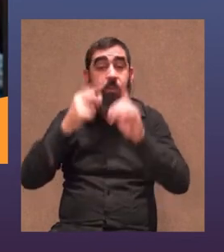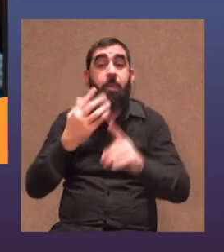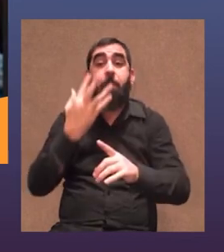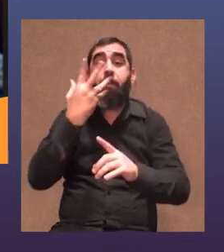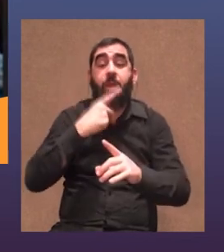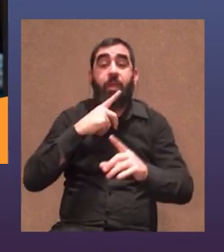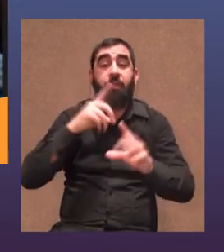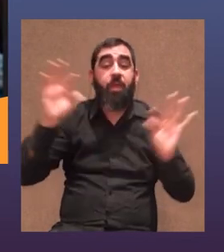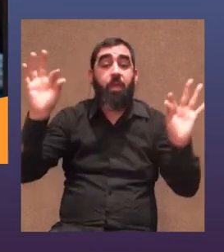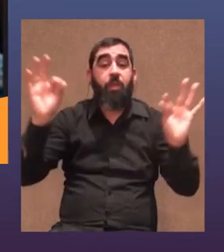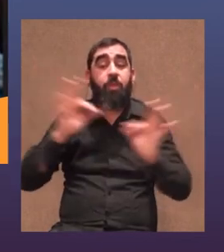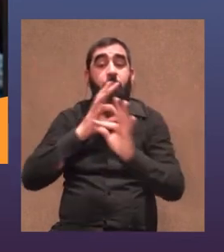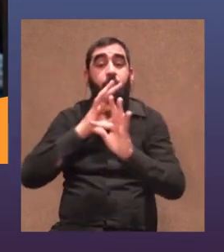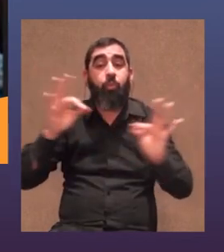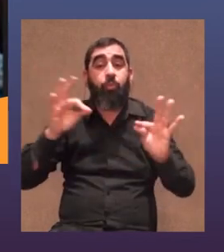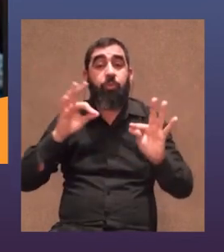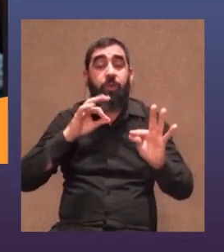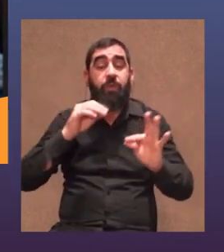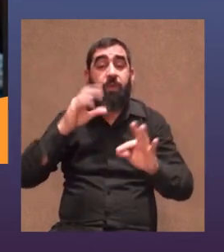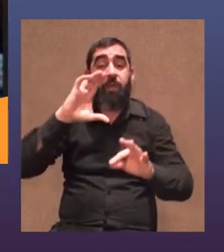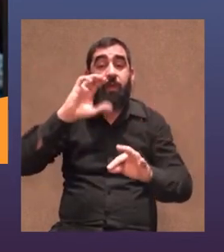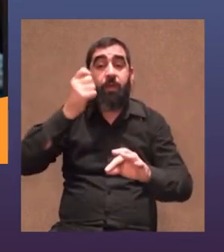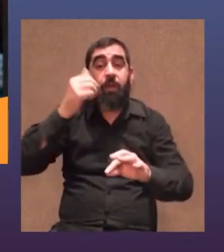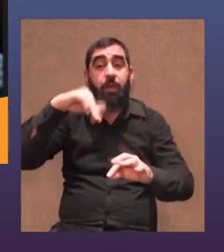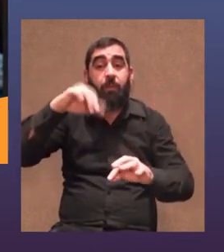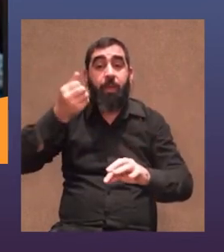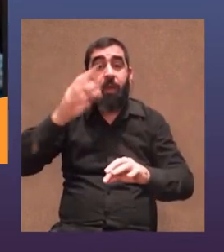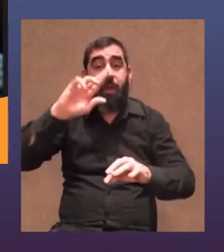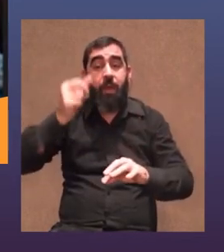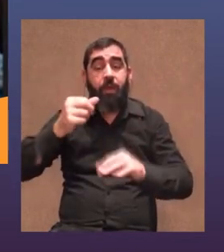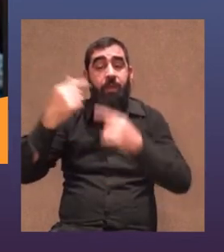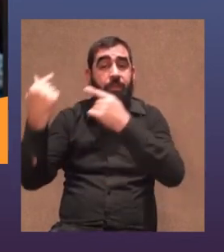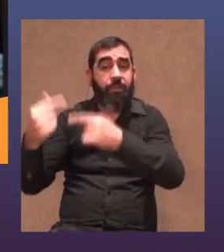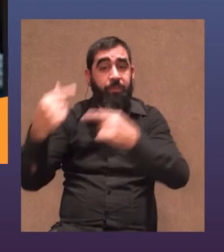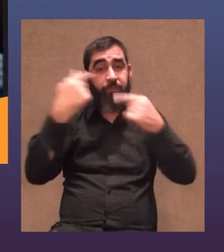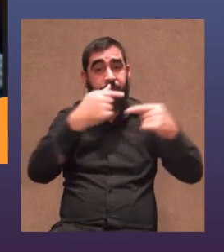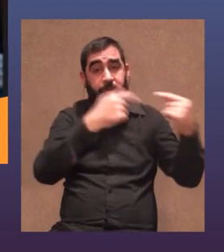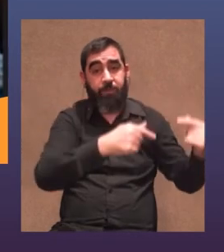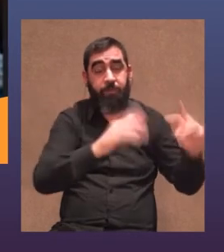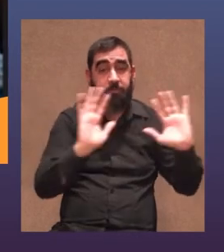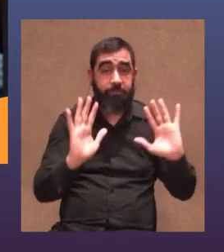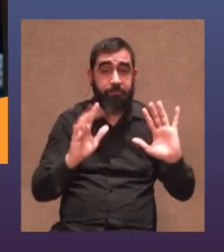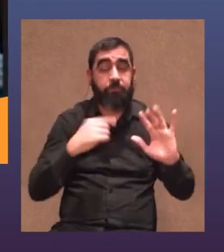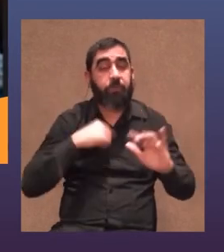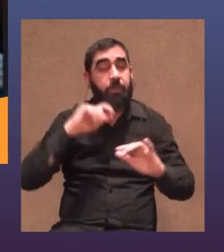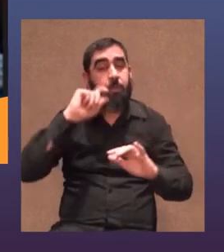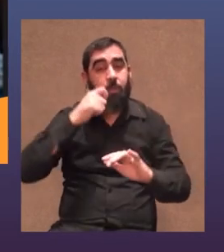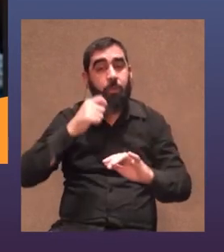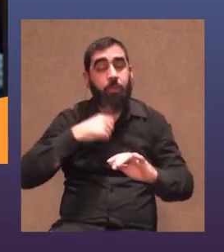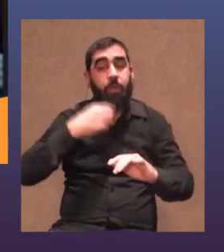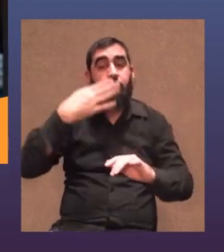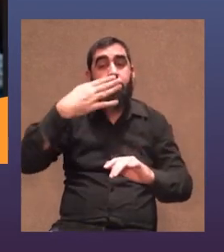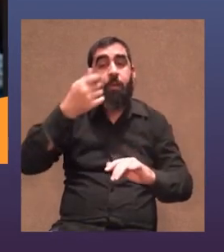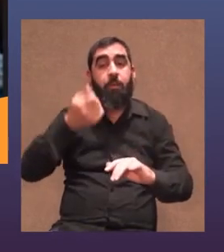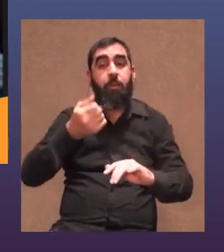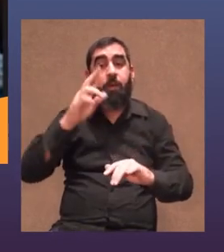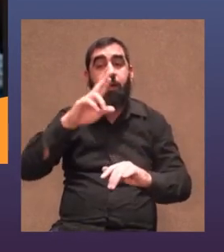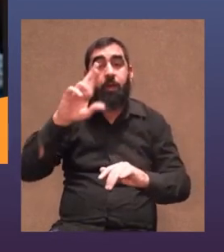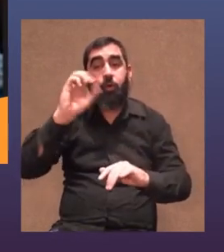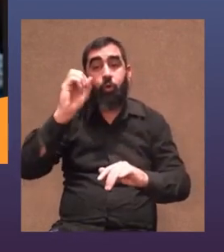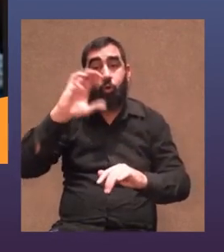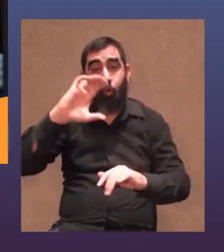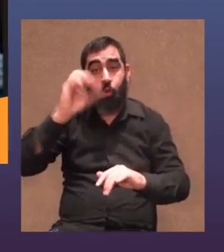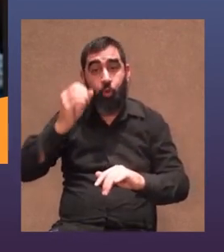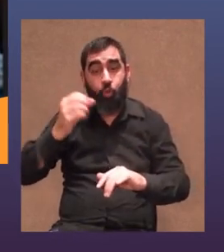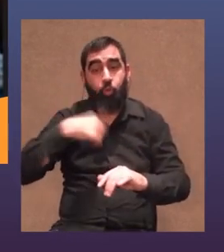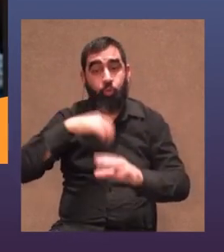la música de cámara, que es algo totalmente distinto, o sea, me gusta muchísimo el barroco, tengo una